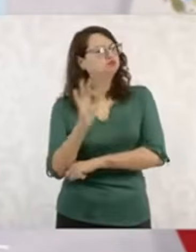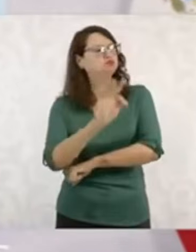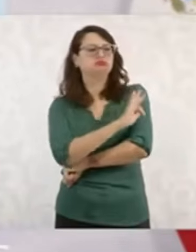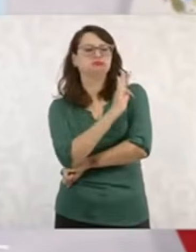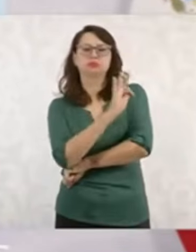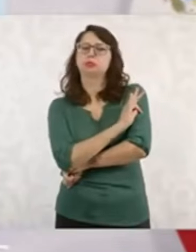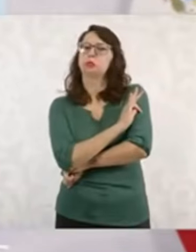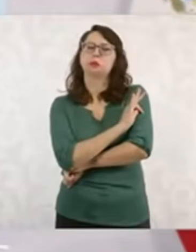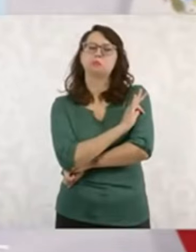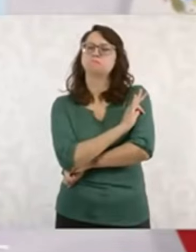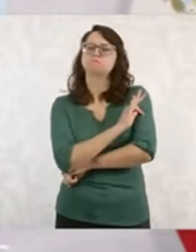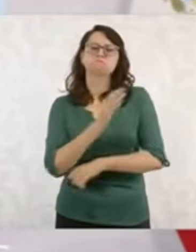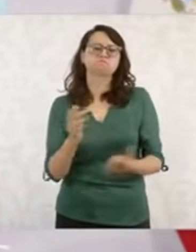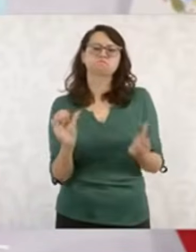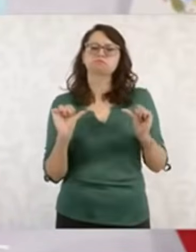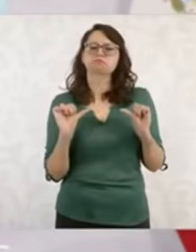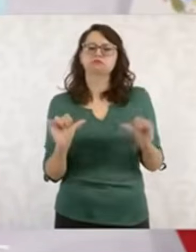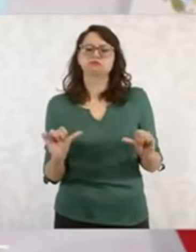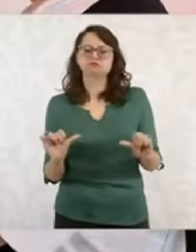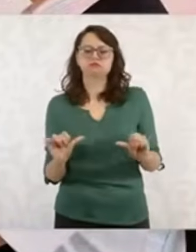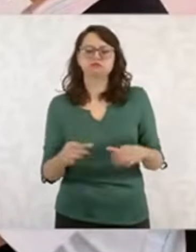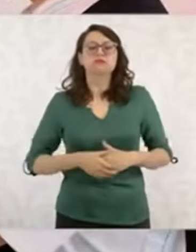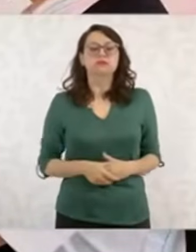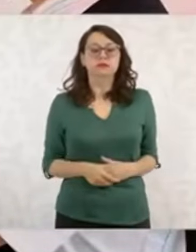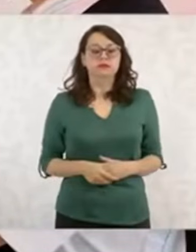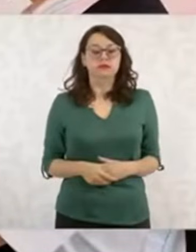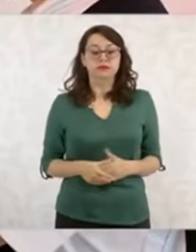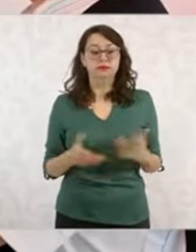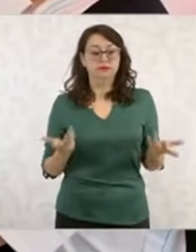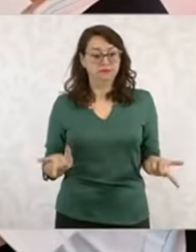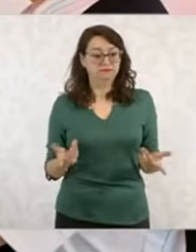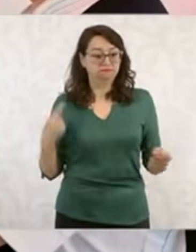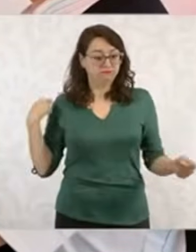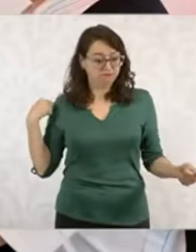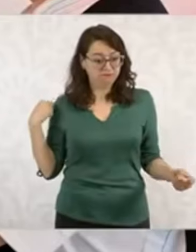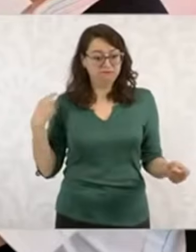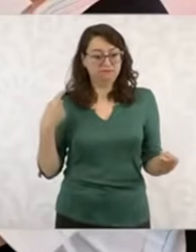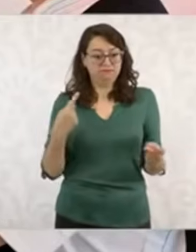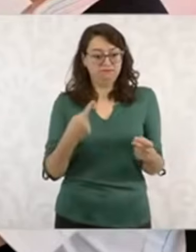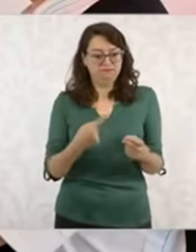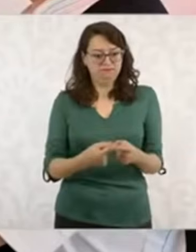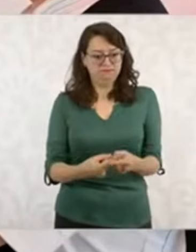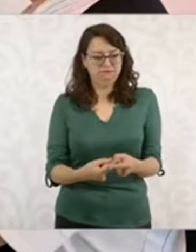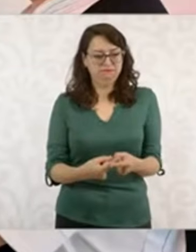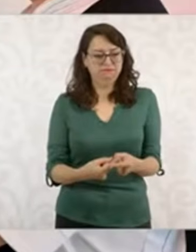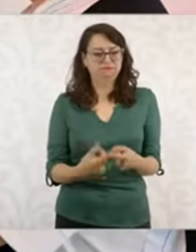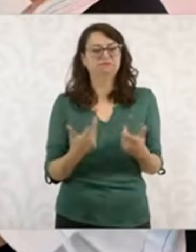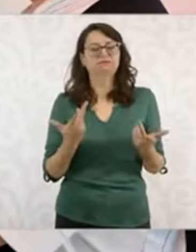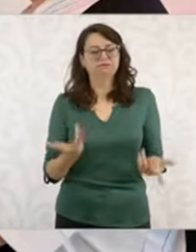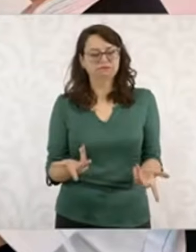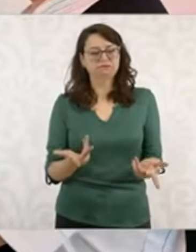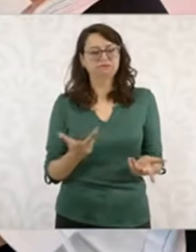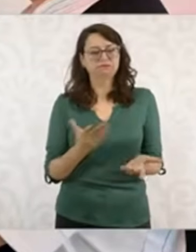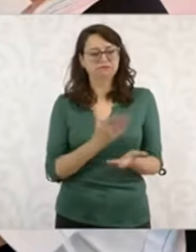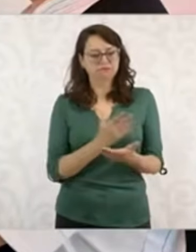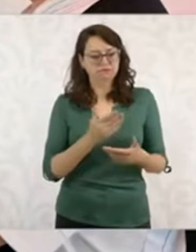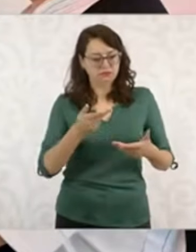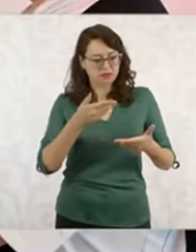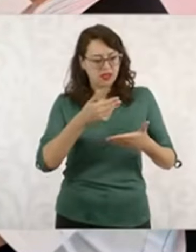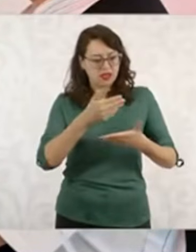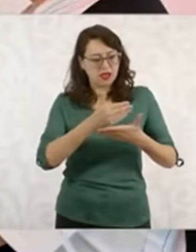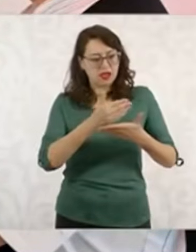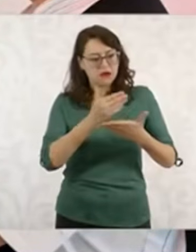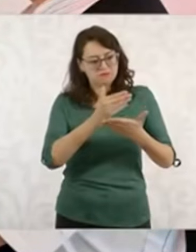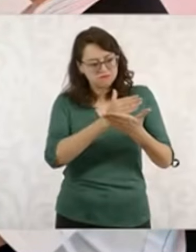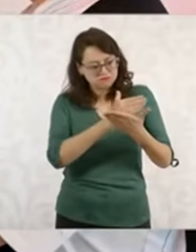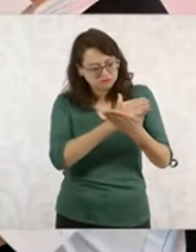expertos en el tema. Hemos tenido el acompañamiento técnico y también por